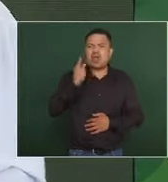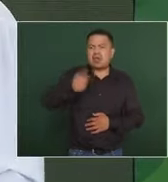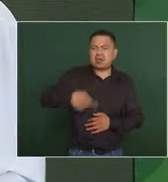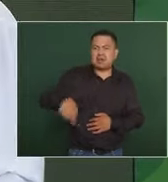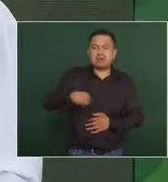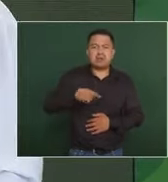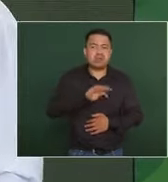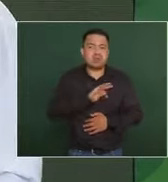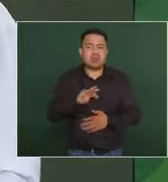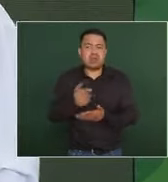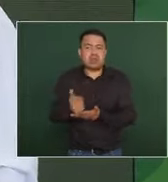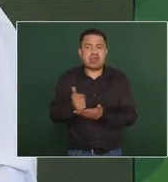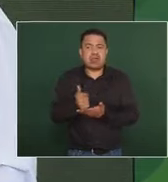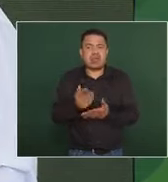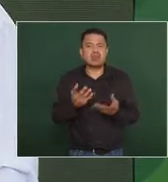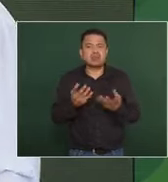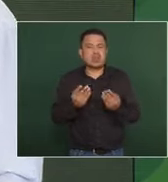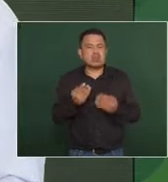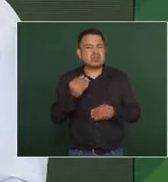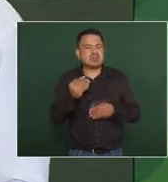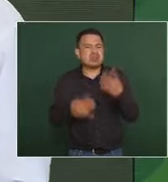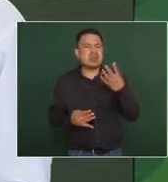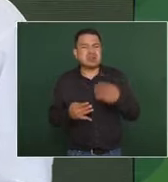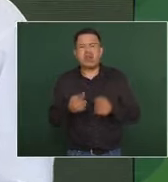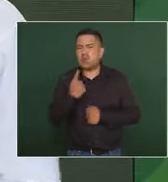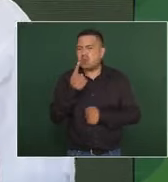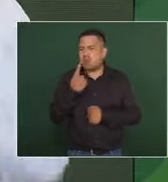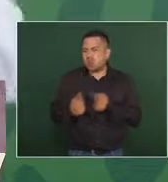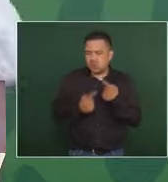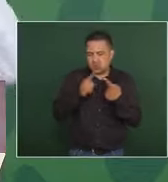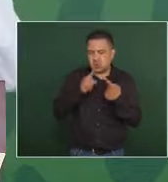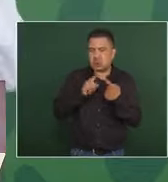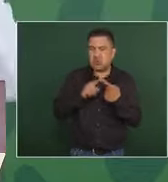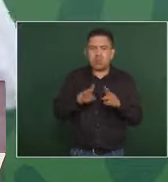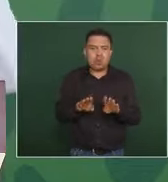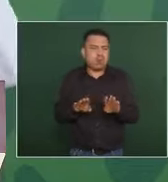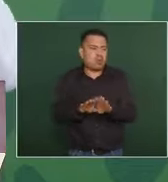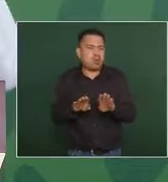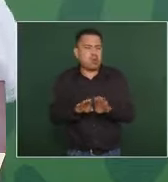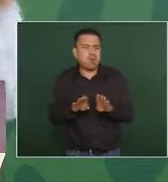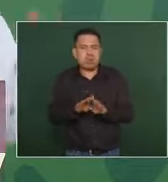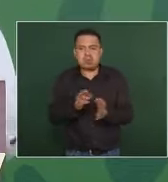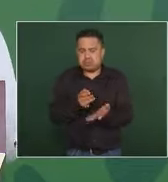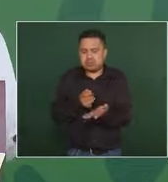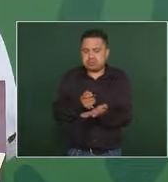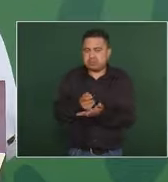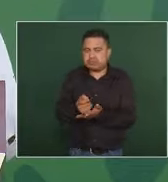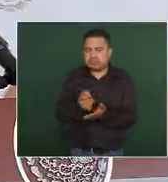me ayuden, hay muchas, pero una es: ¿cómo decidió